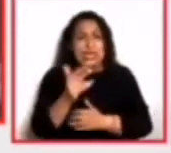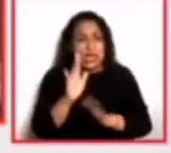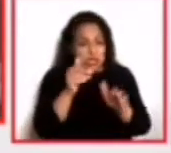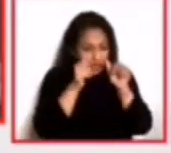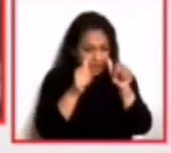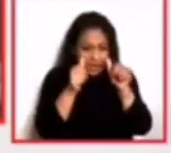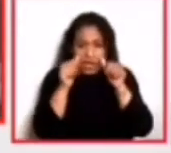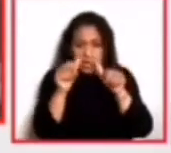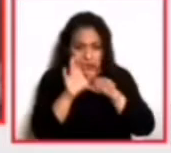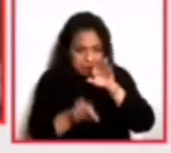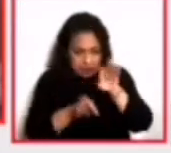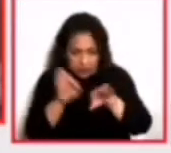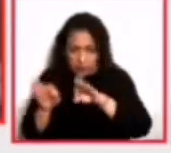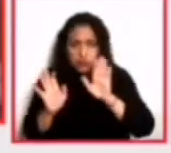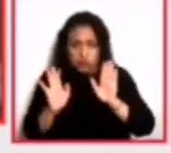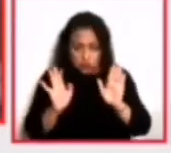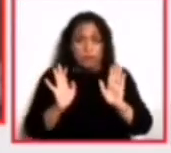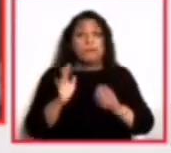Historia.